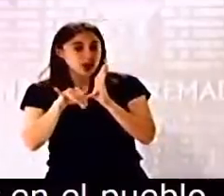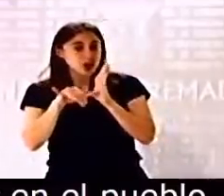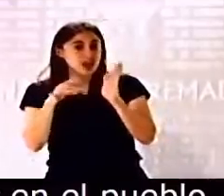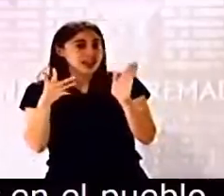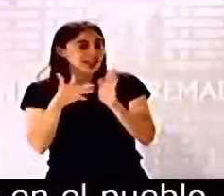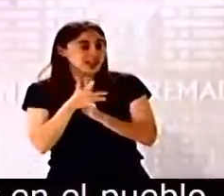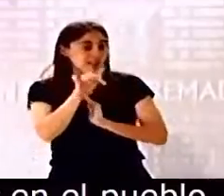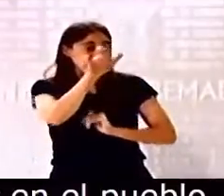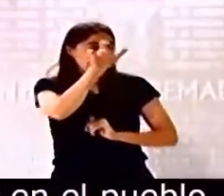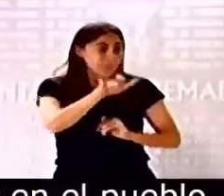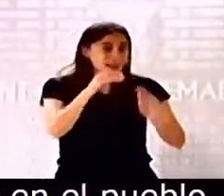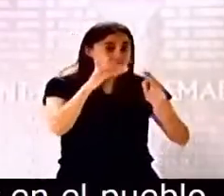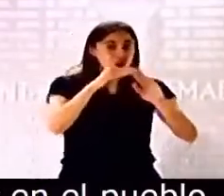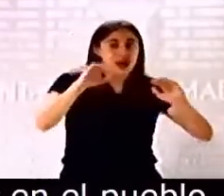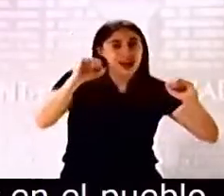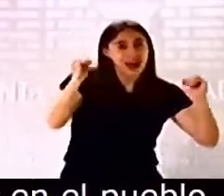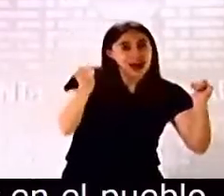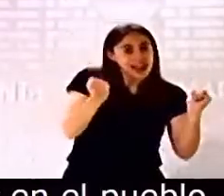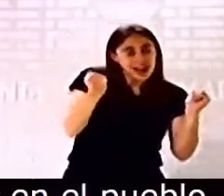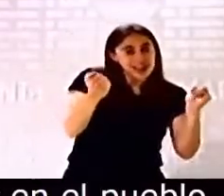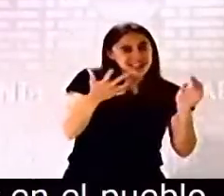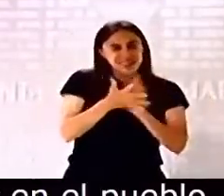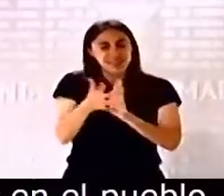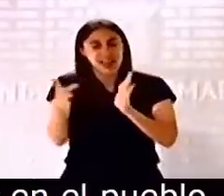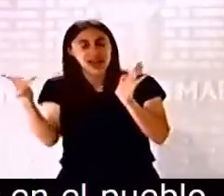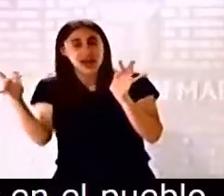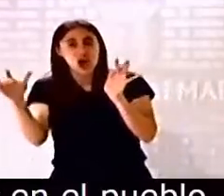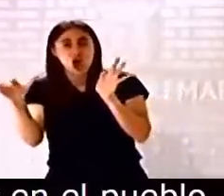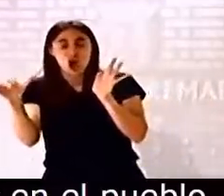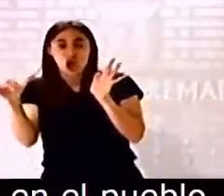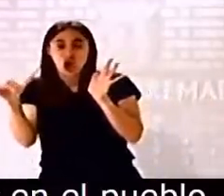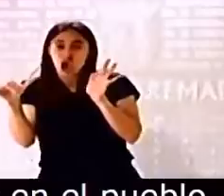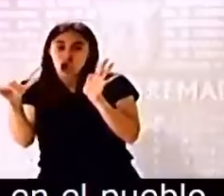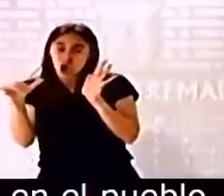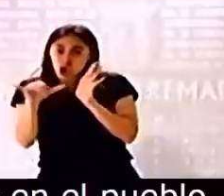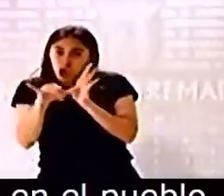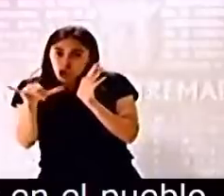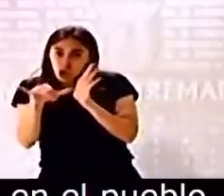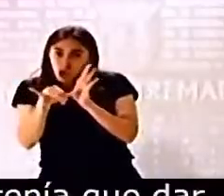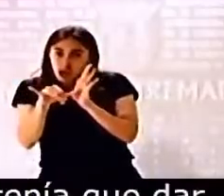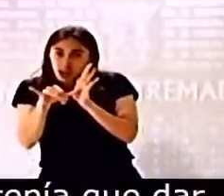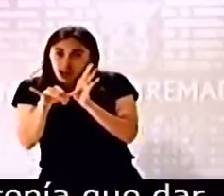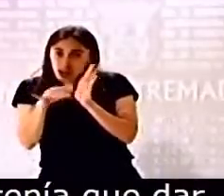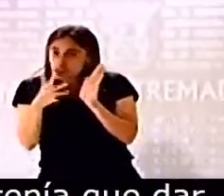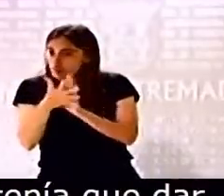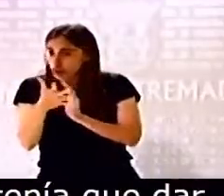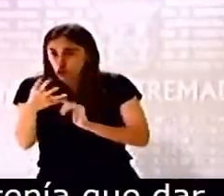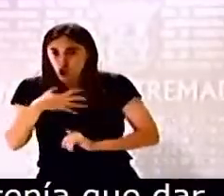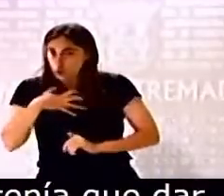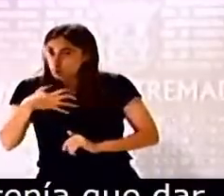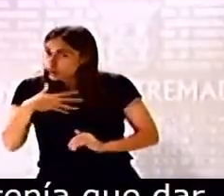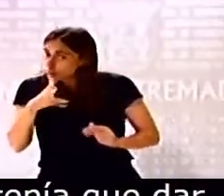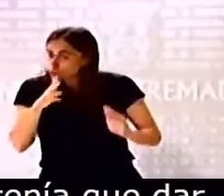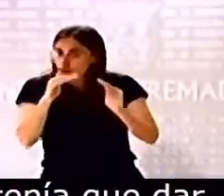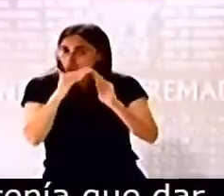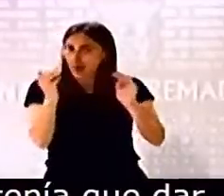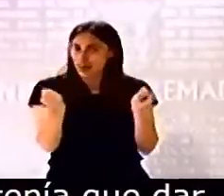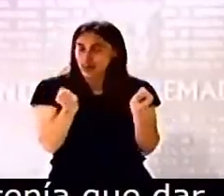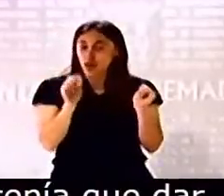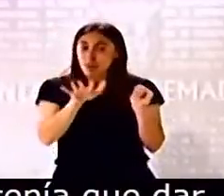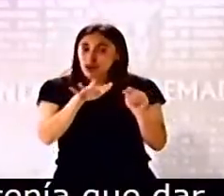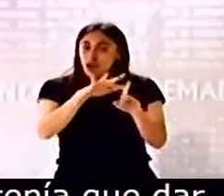contactos estrechos, puesto que ya estaba aislada. En cambio, lo que estábamos viendo en Guareña es que los contactos estrechos